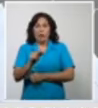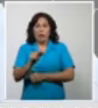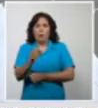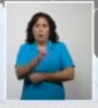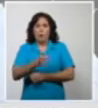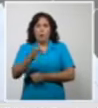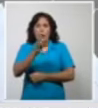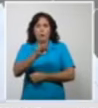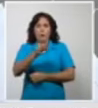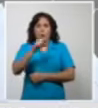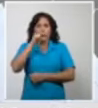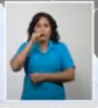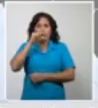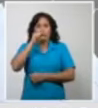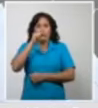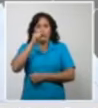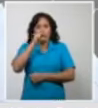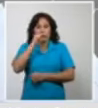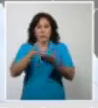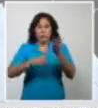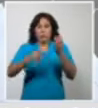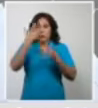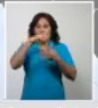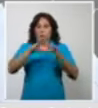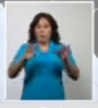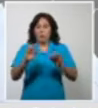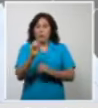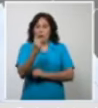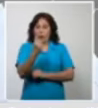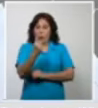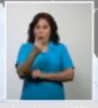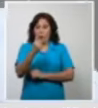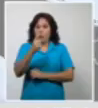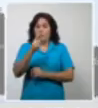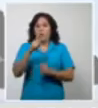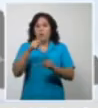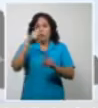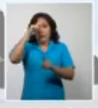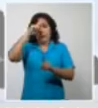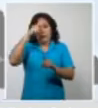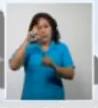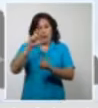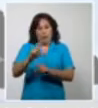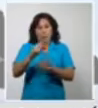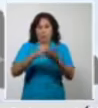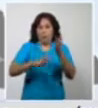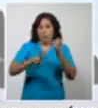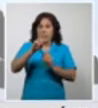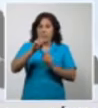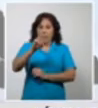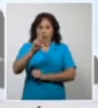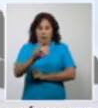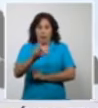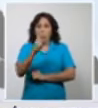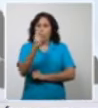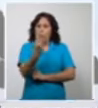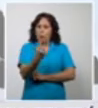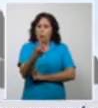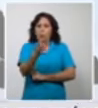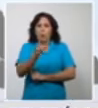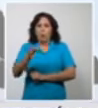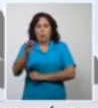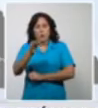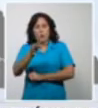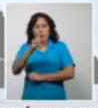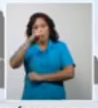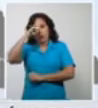Artemisa, un caso del municipio Santa Clara en la provincia de Villa Clara, un caso del municipio Santi